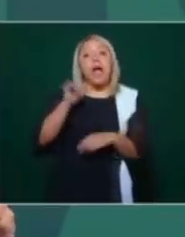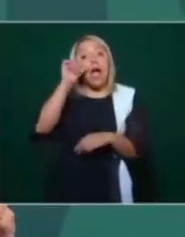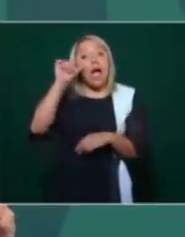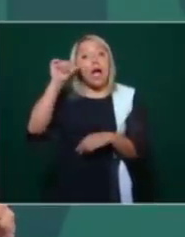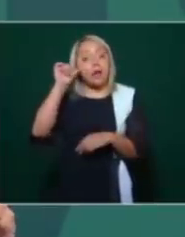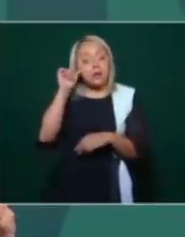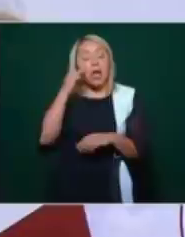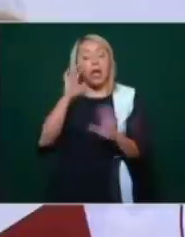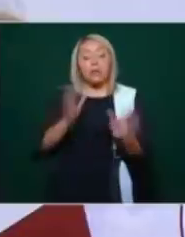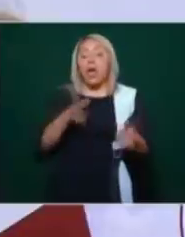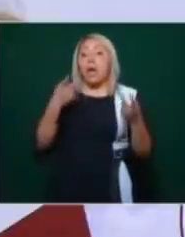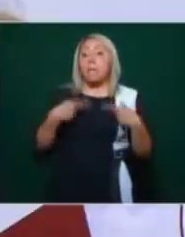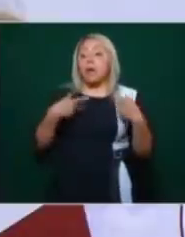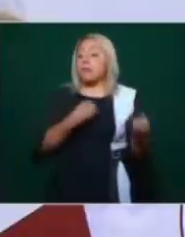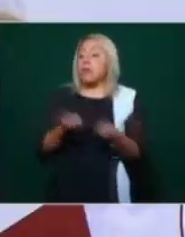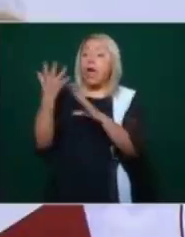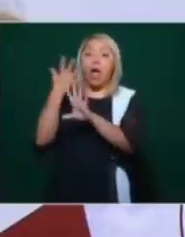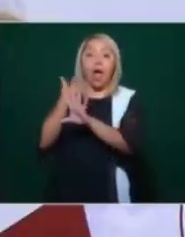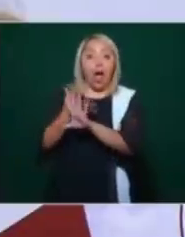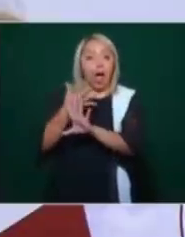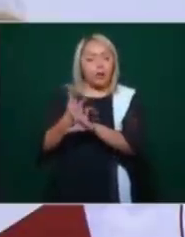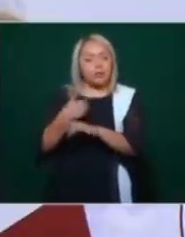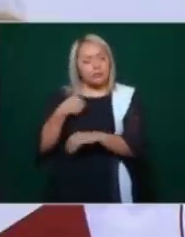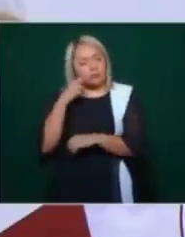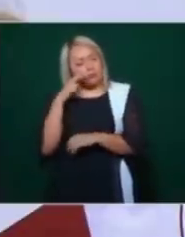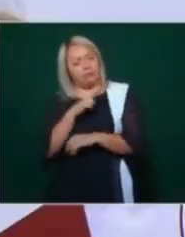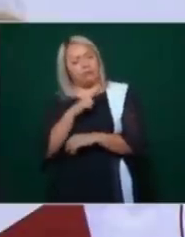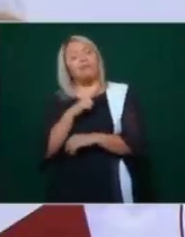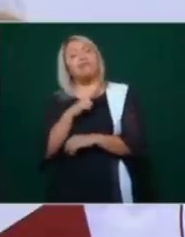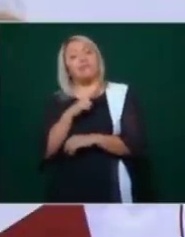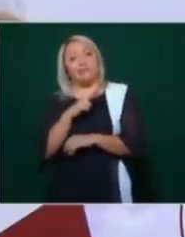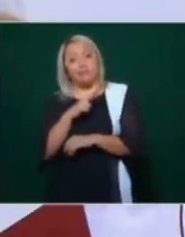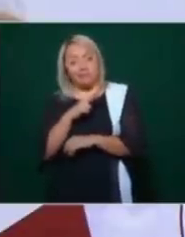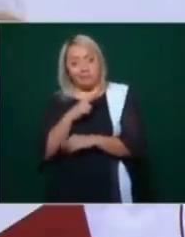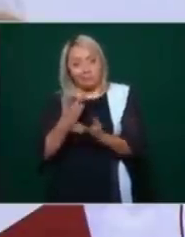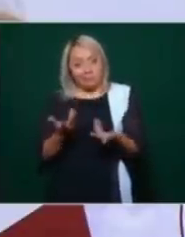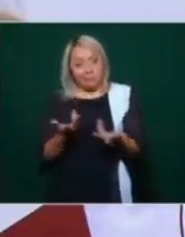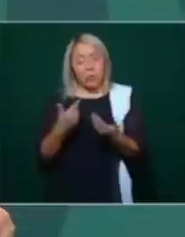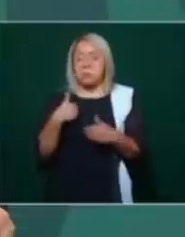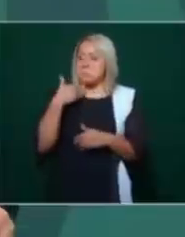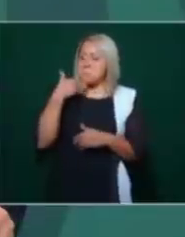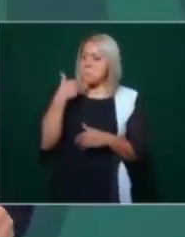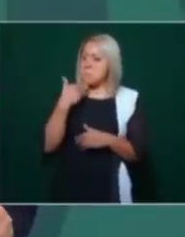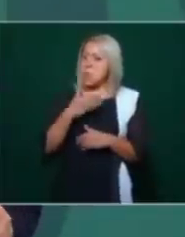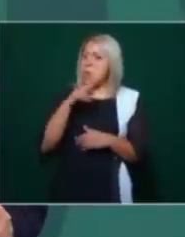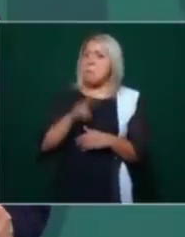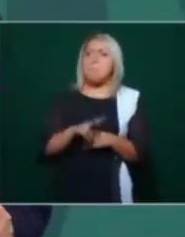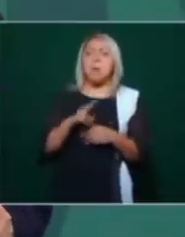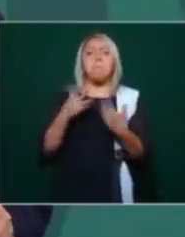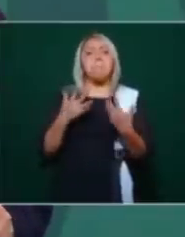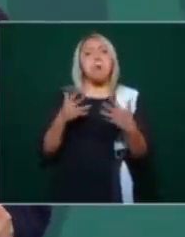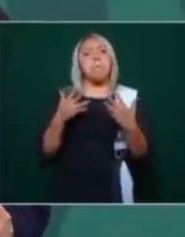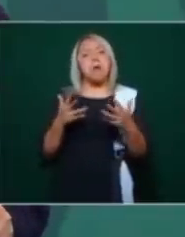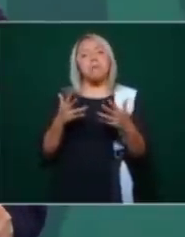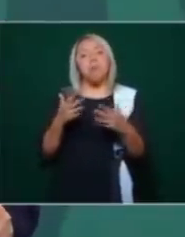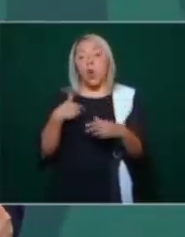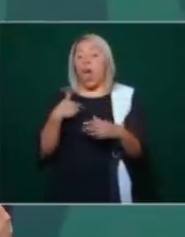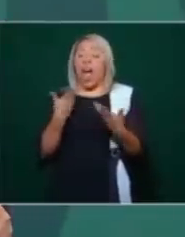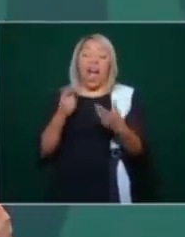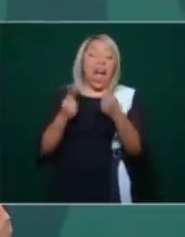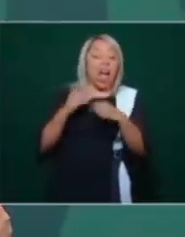detención, me llamó la atención y lo celebro, no profundicé más,